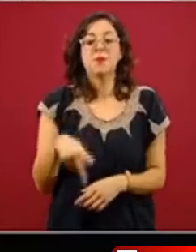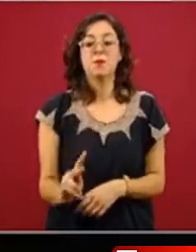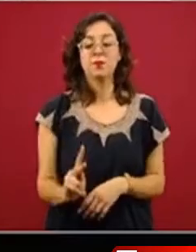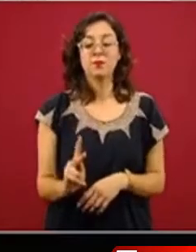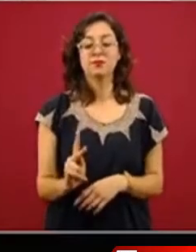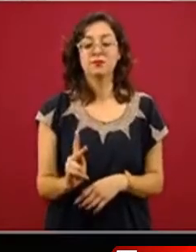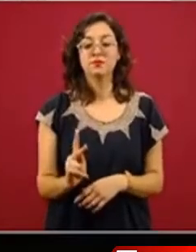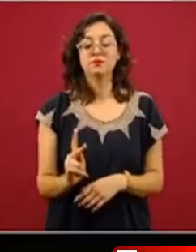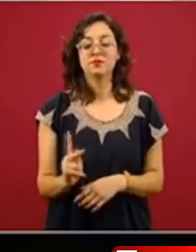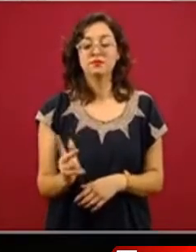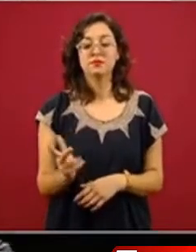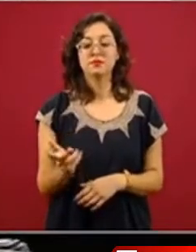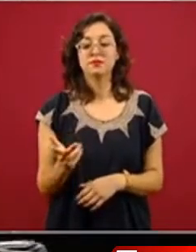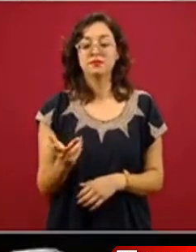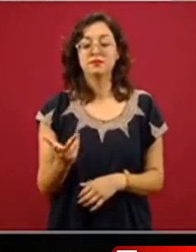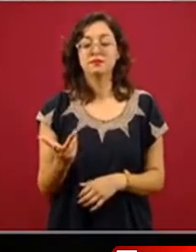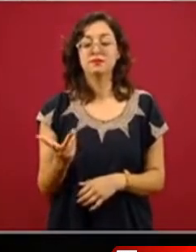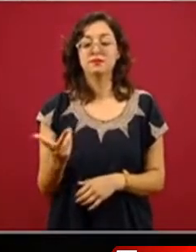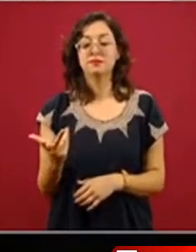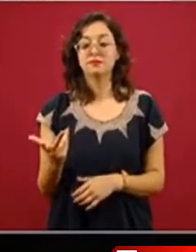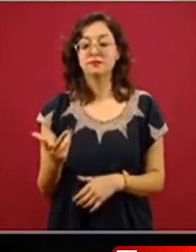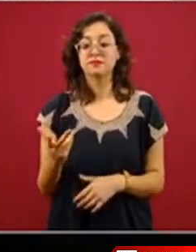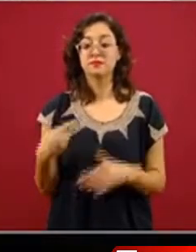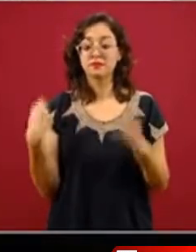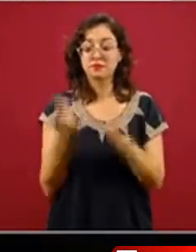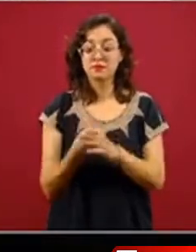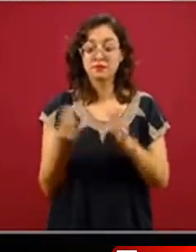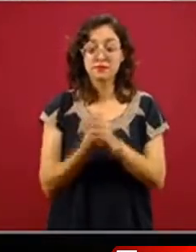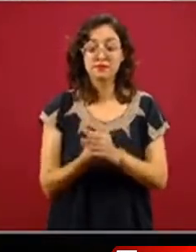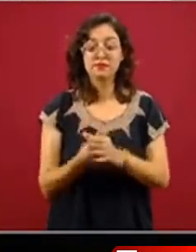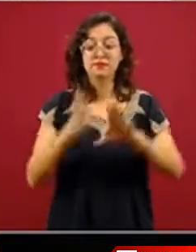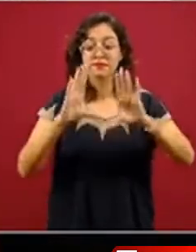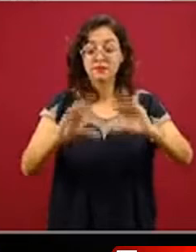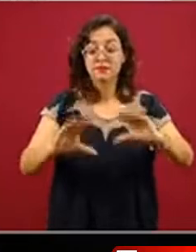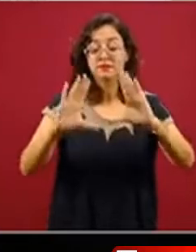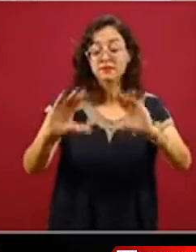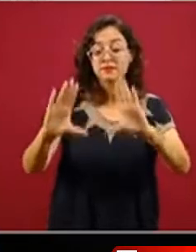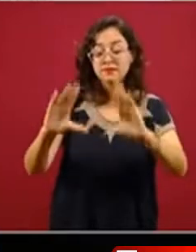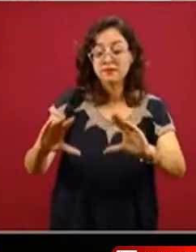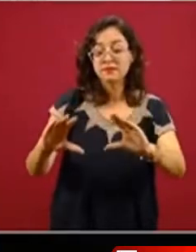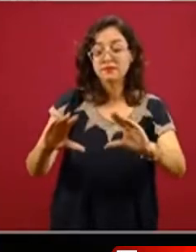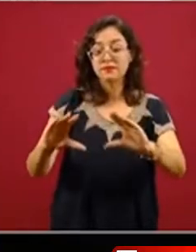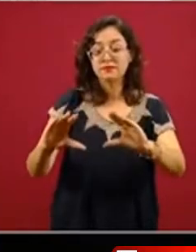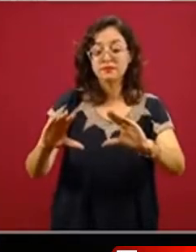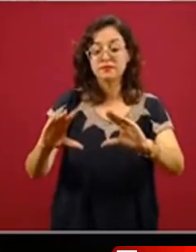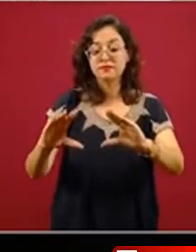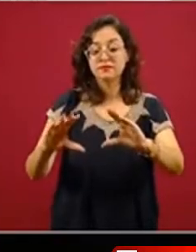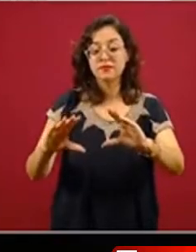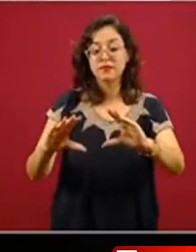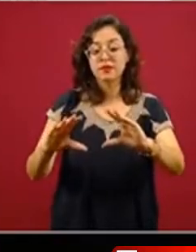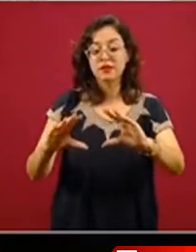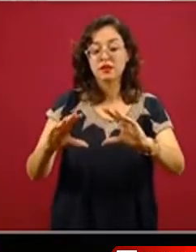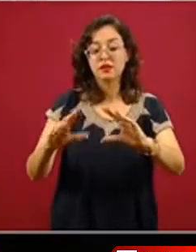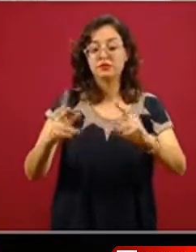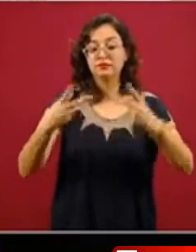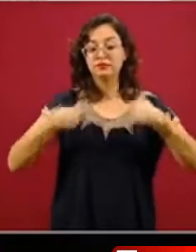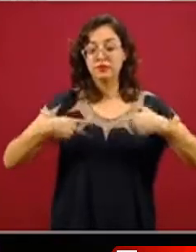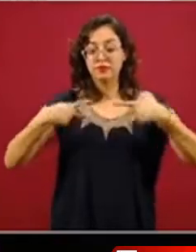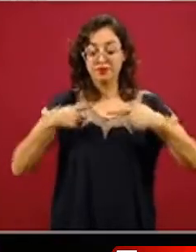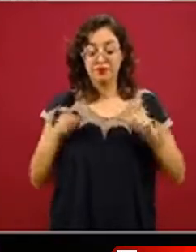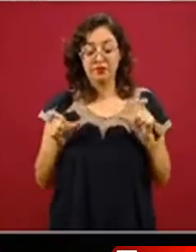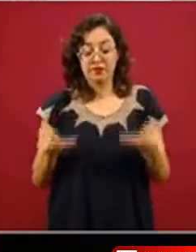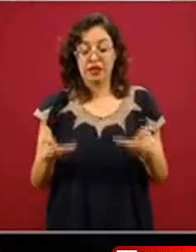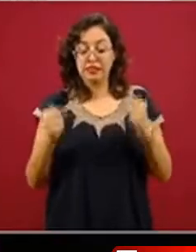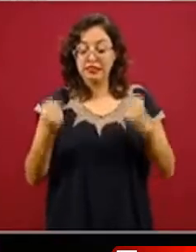¿qué capacitación se le va a dar desde el personal de seguridad que